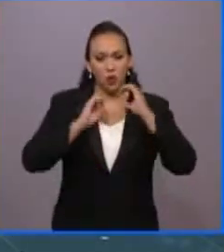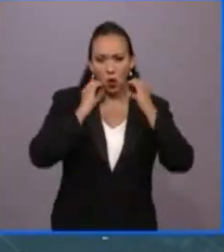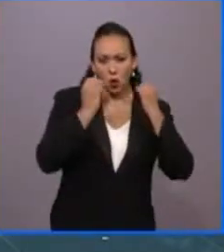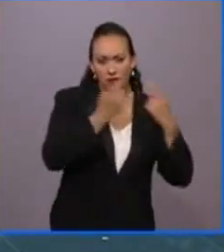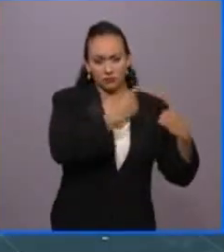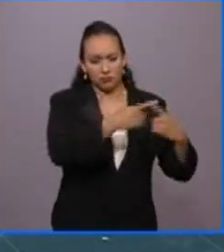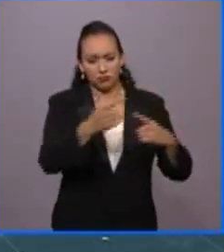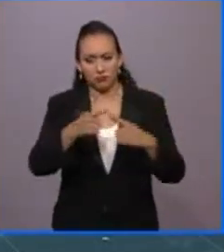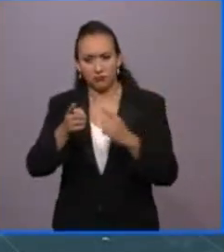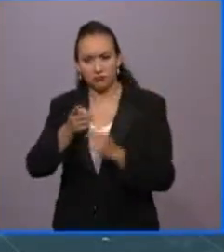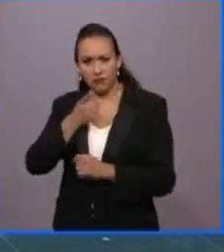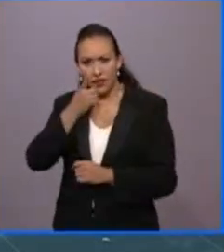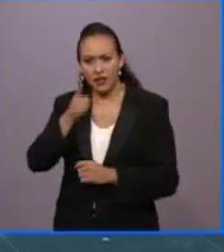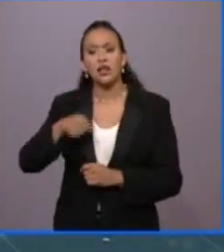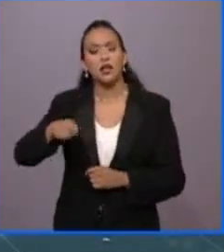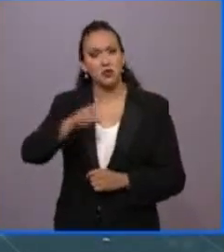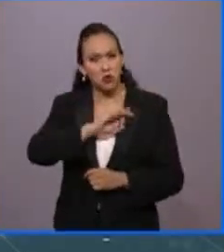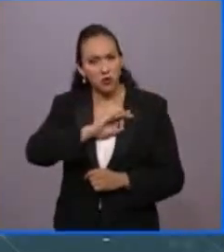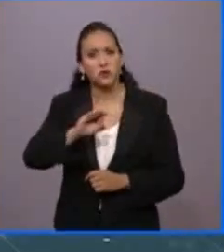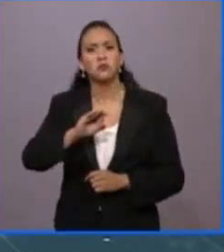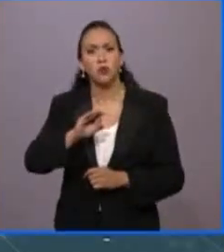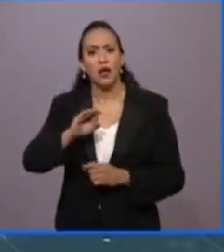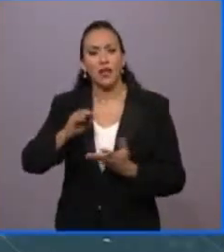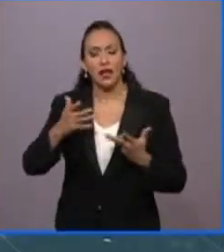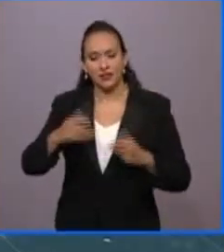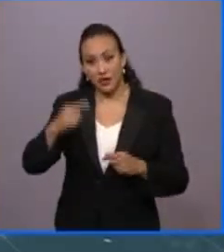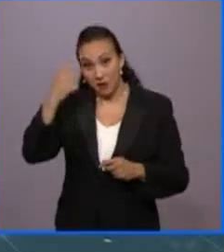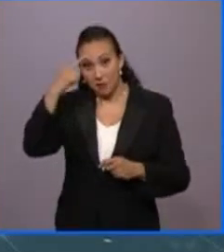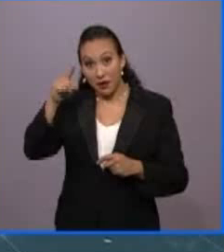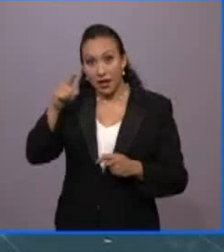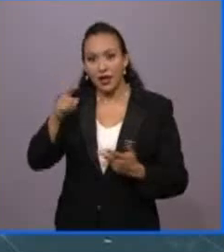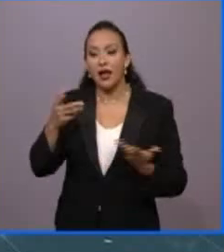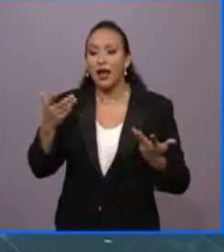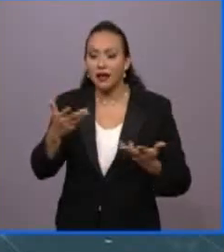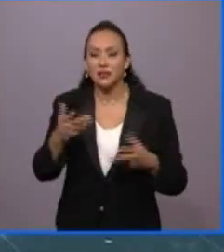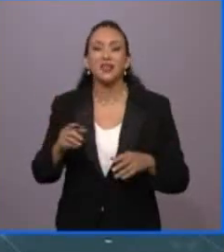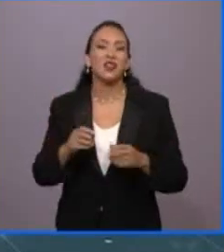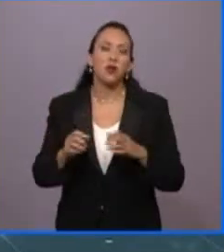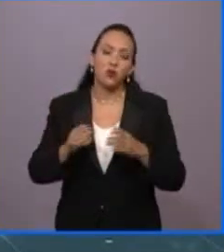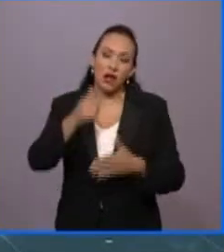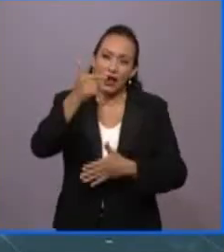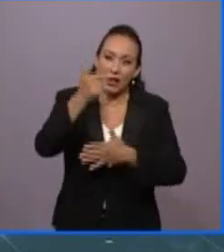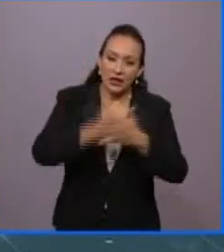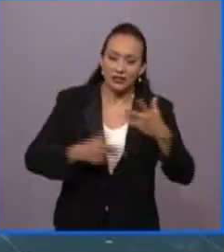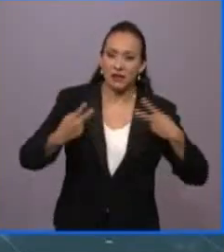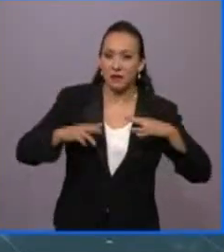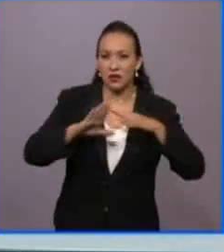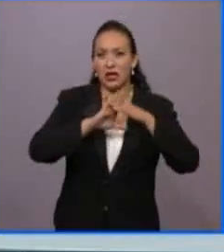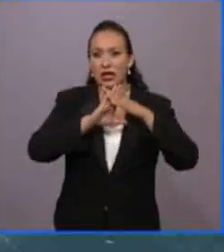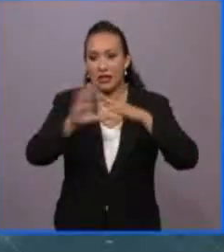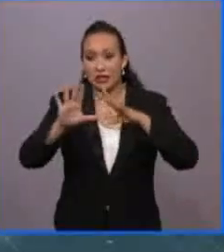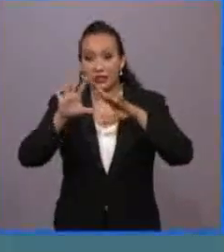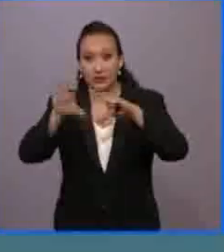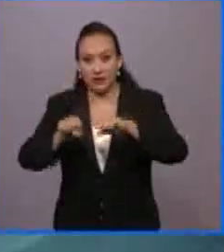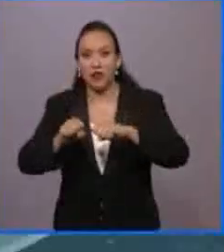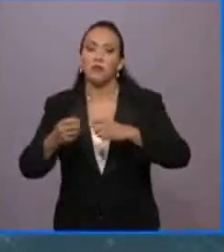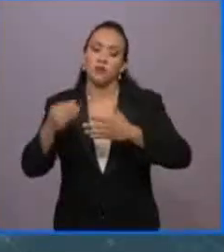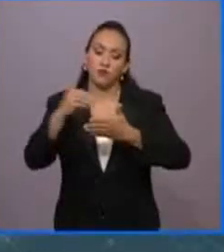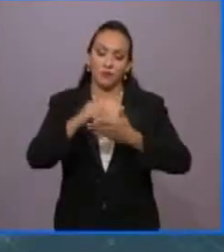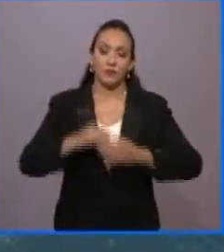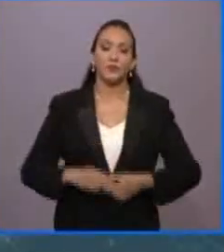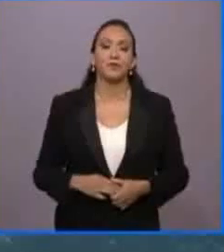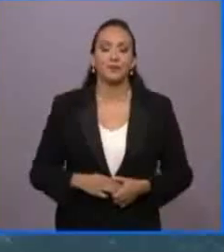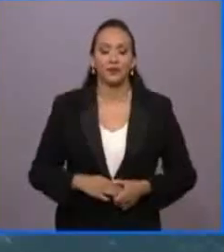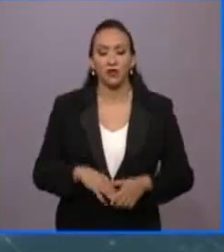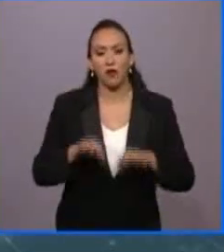Organizaciones civiles están legitimadas para impugnar la omisión legislativa de crear el registro de personas migrantes detenidas.